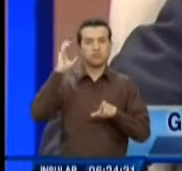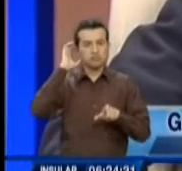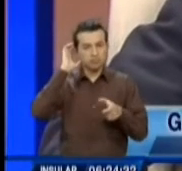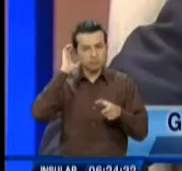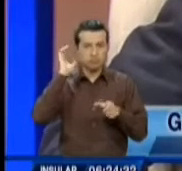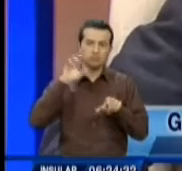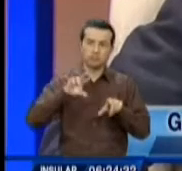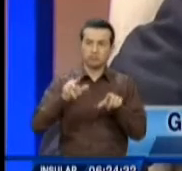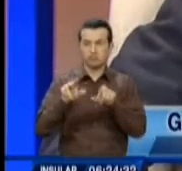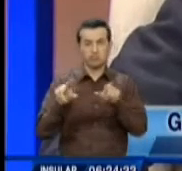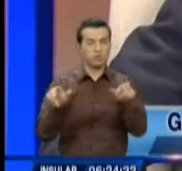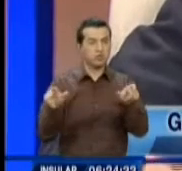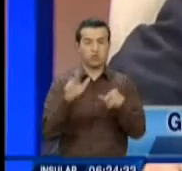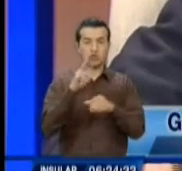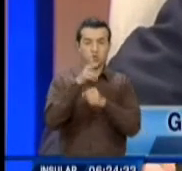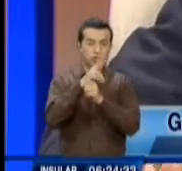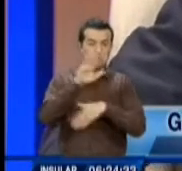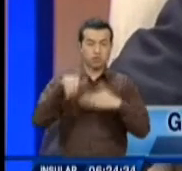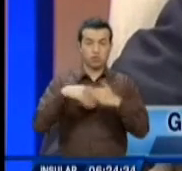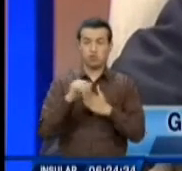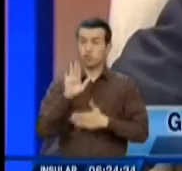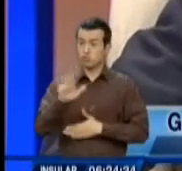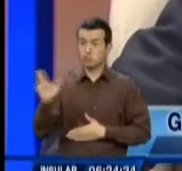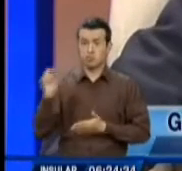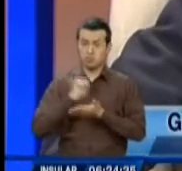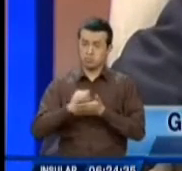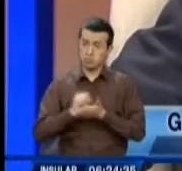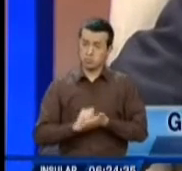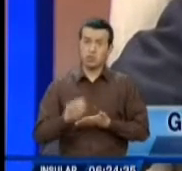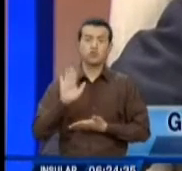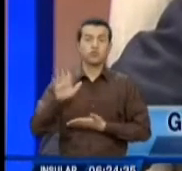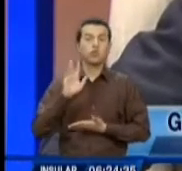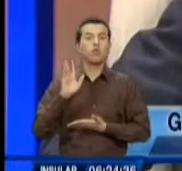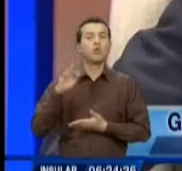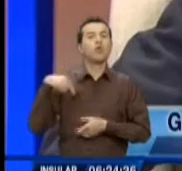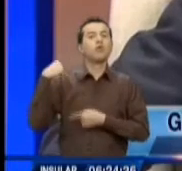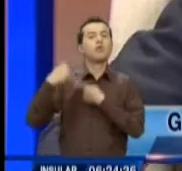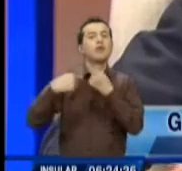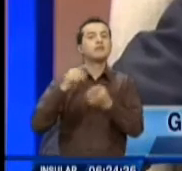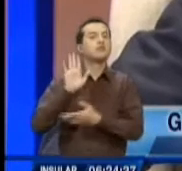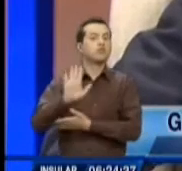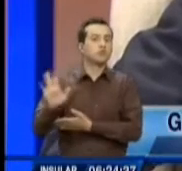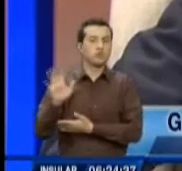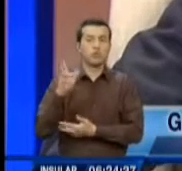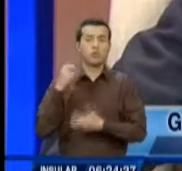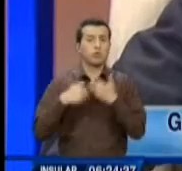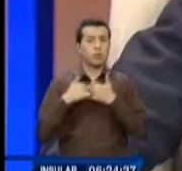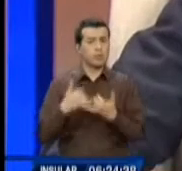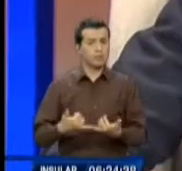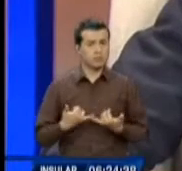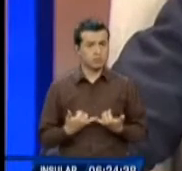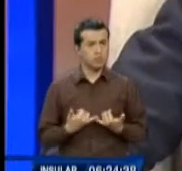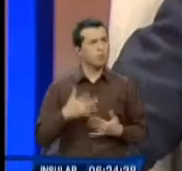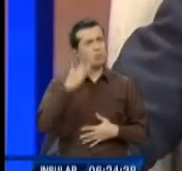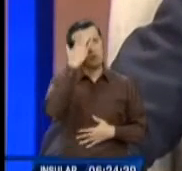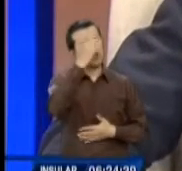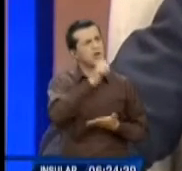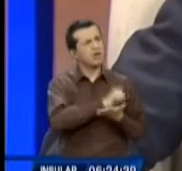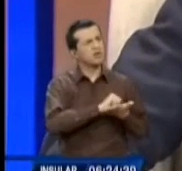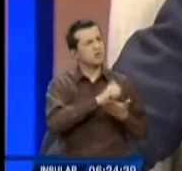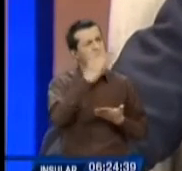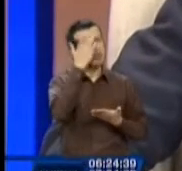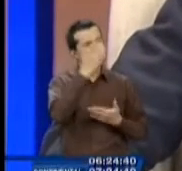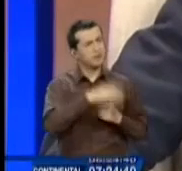de grabación, etcétera. Y ellos escribieron guiones basados en la tradición oral de sus pueblos y en problemáticas actuales. ¿Por qué La Suay?